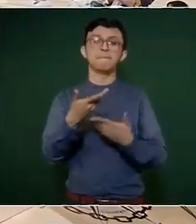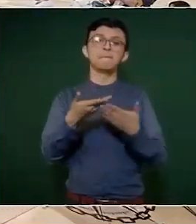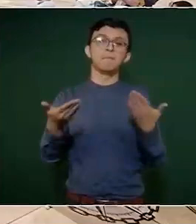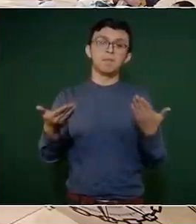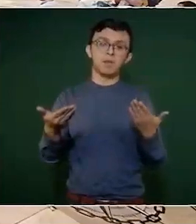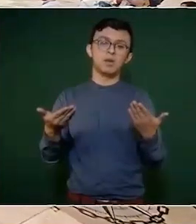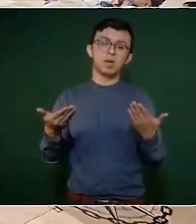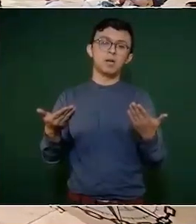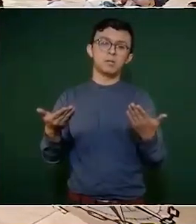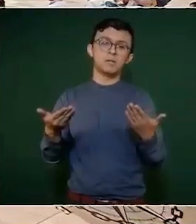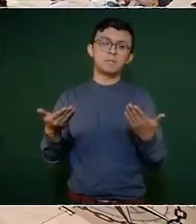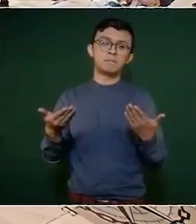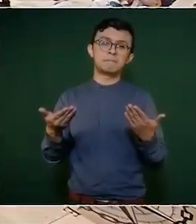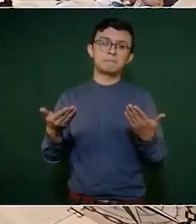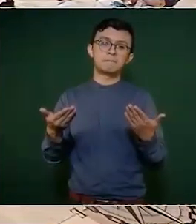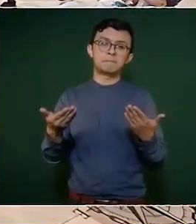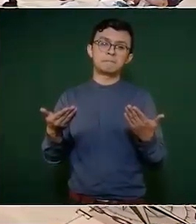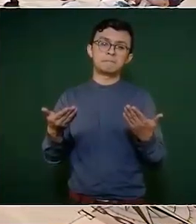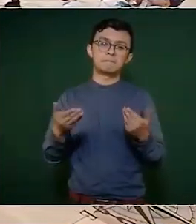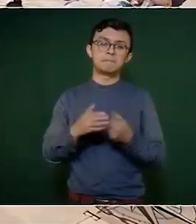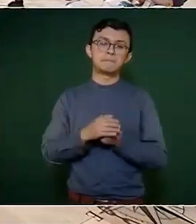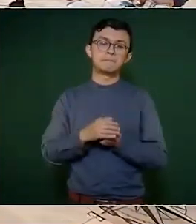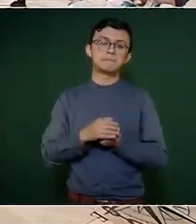ya es